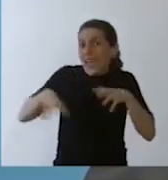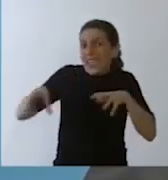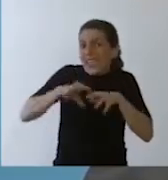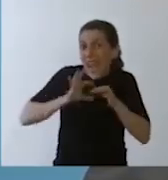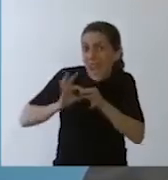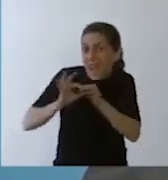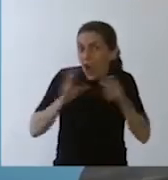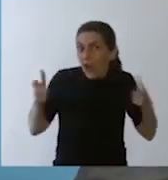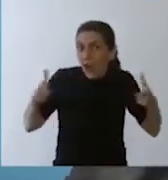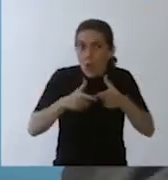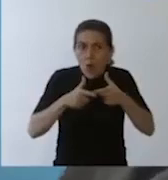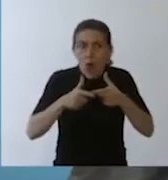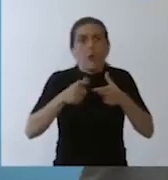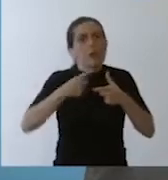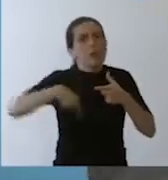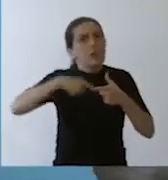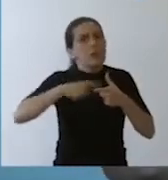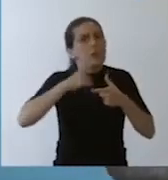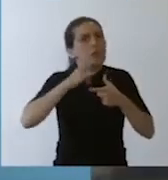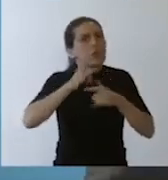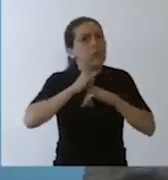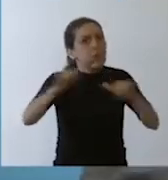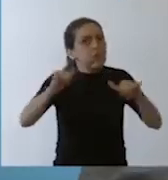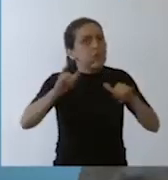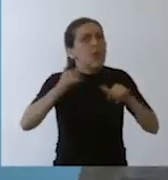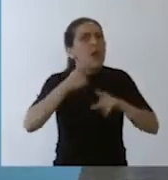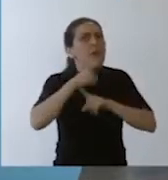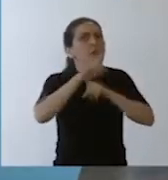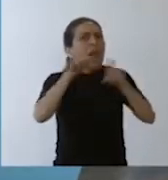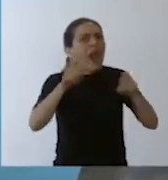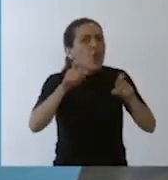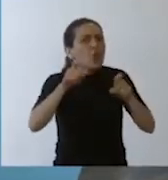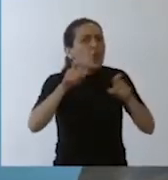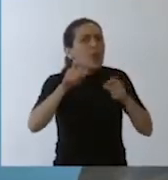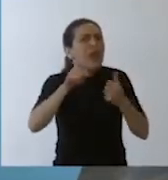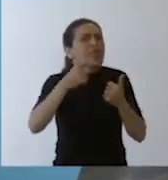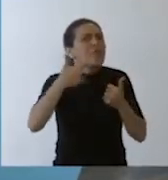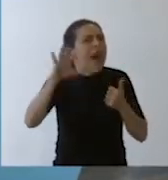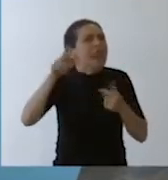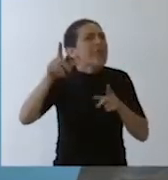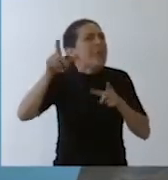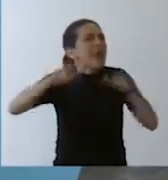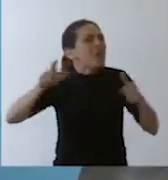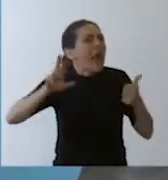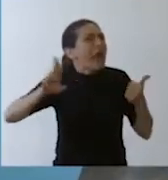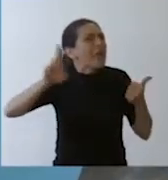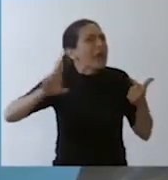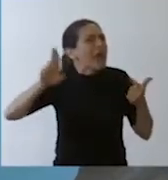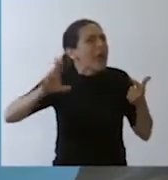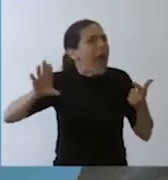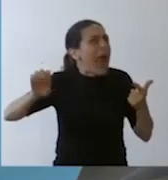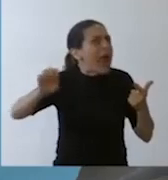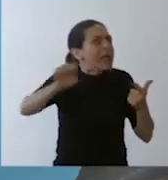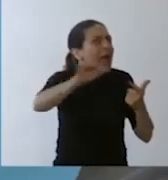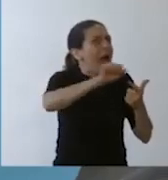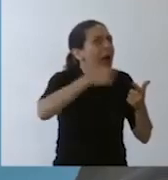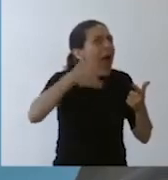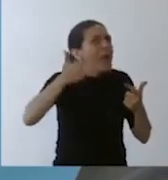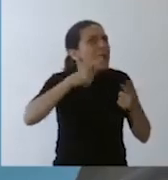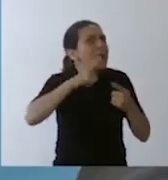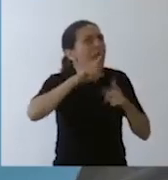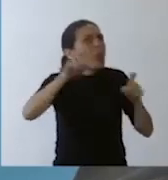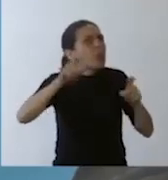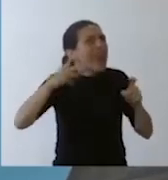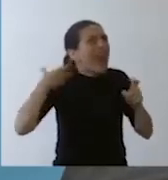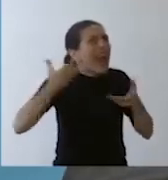interministerio, planteamos la importancia de hacer como las preguntas más frecuentes, que sabemos que es dinámico, va cambiando, pero realmente